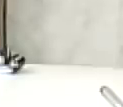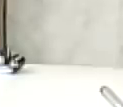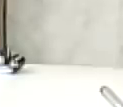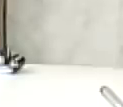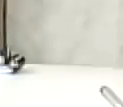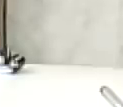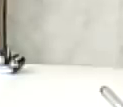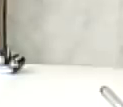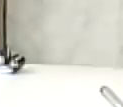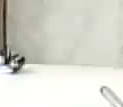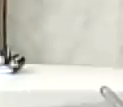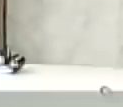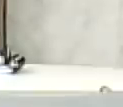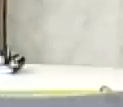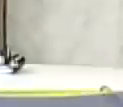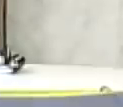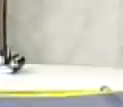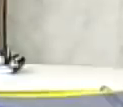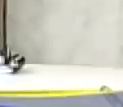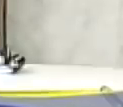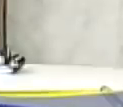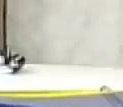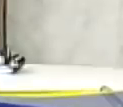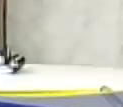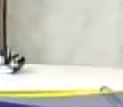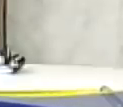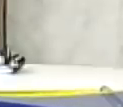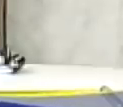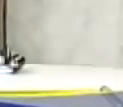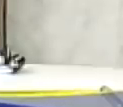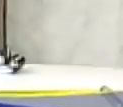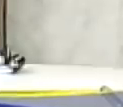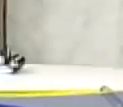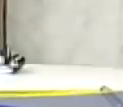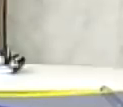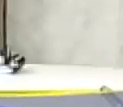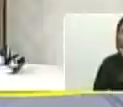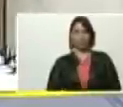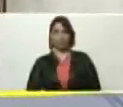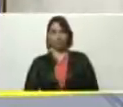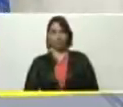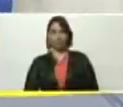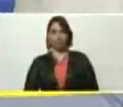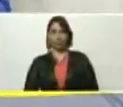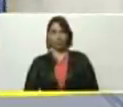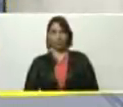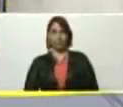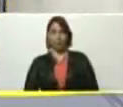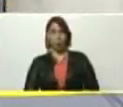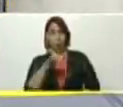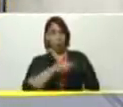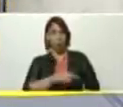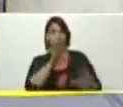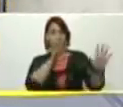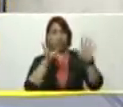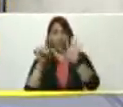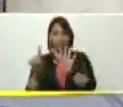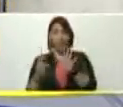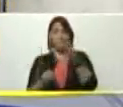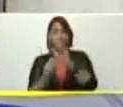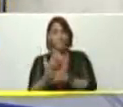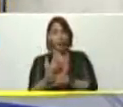lunes 16 de mayo del año 2022. Son